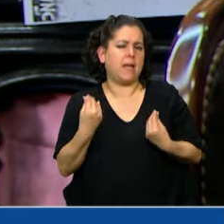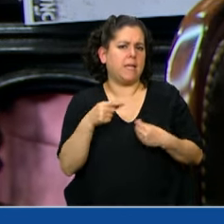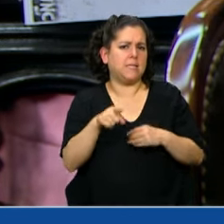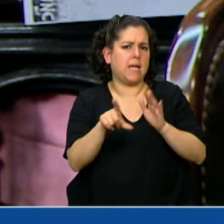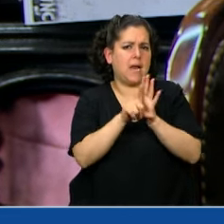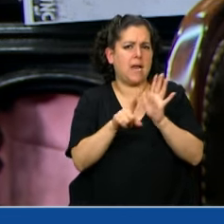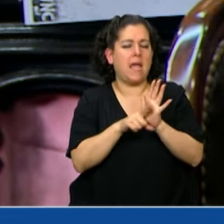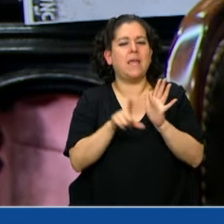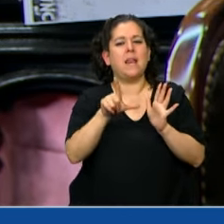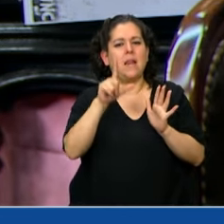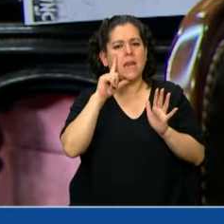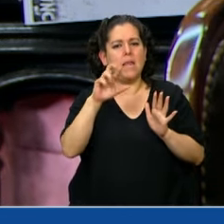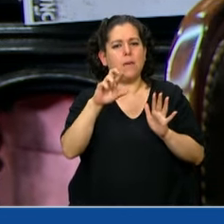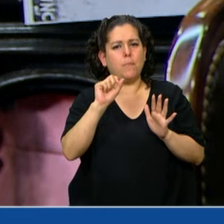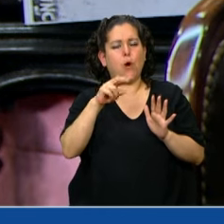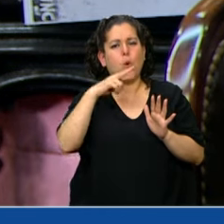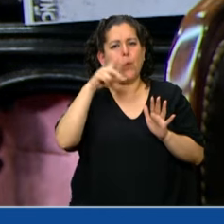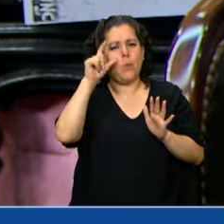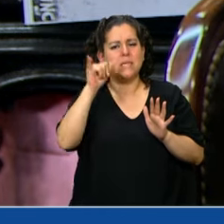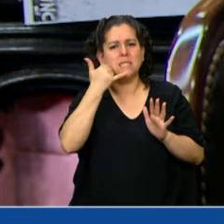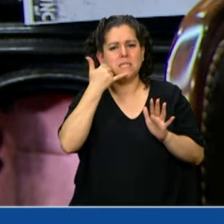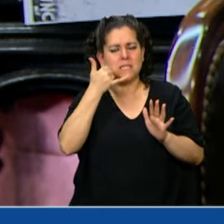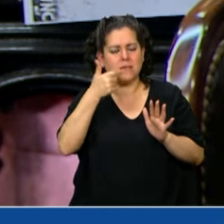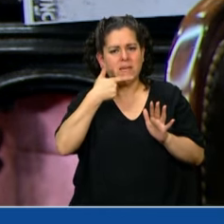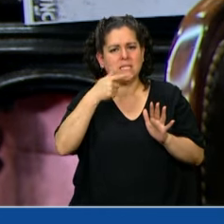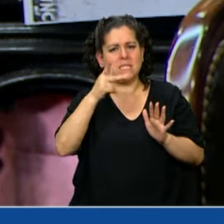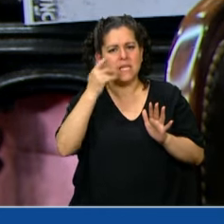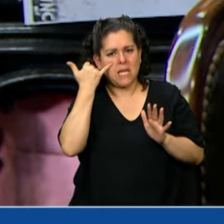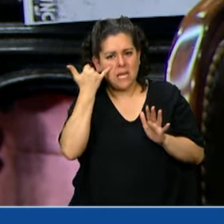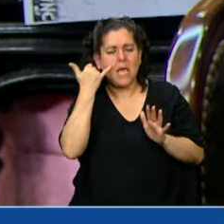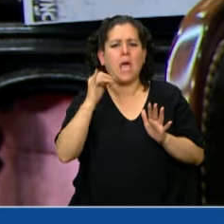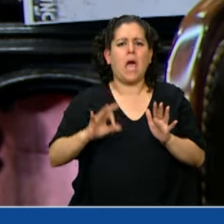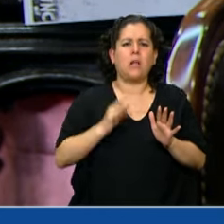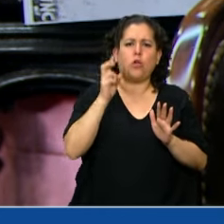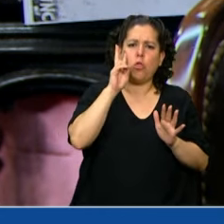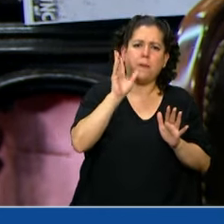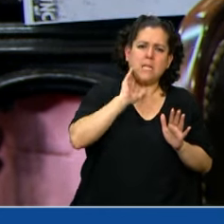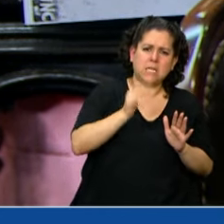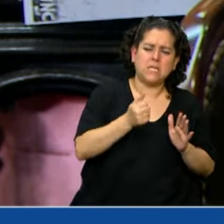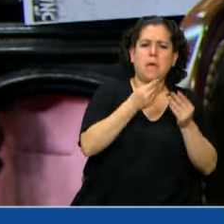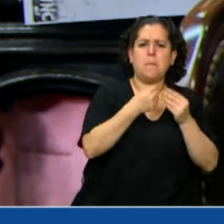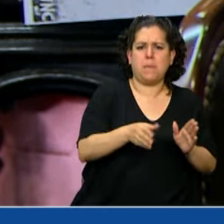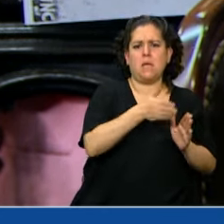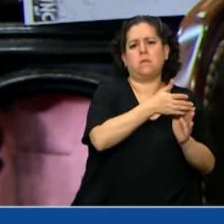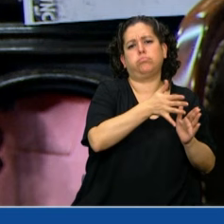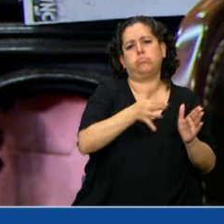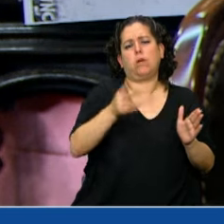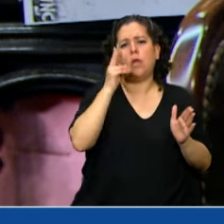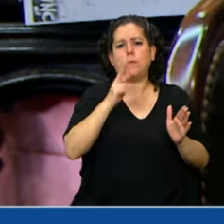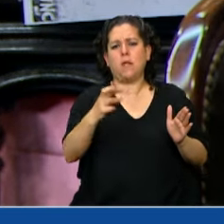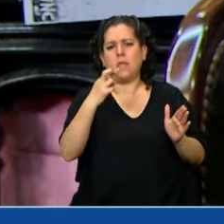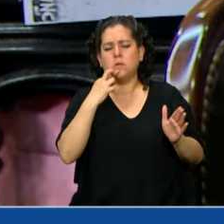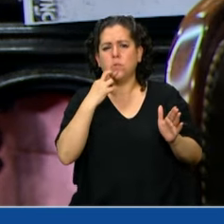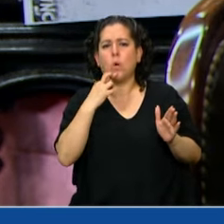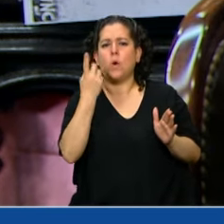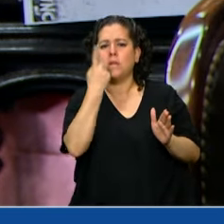ley la ley lipov inició su tratamiento se empezó a discutir en el 2016 en el 2019 con 191